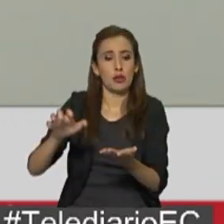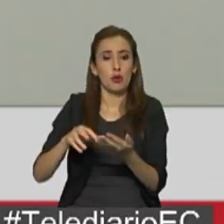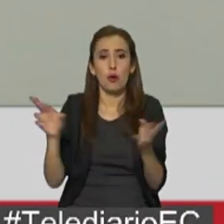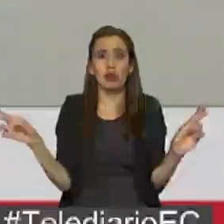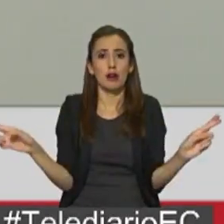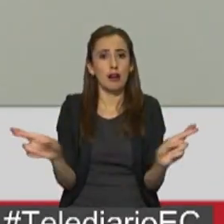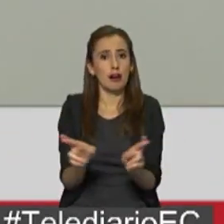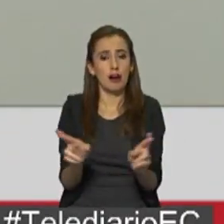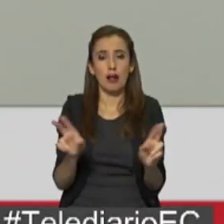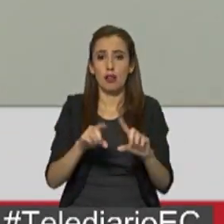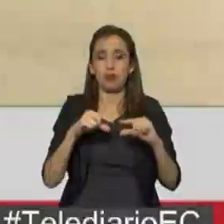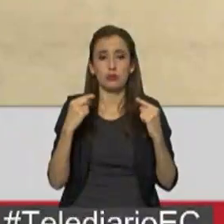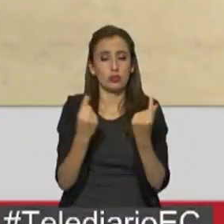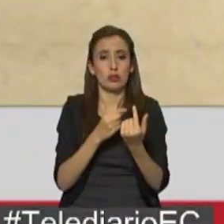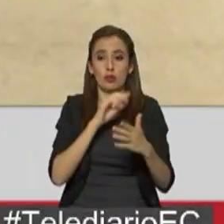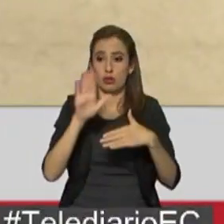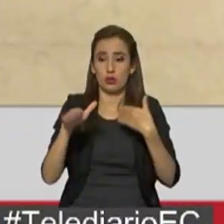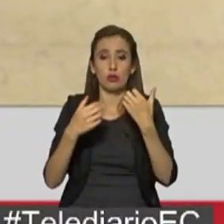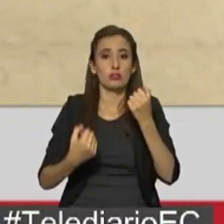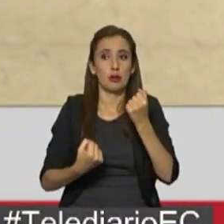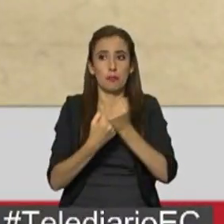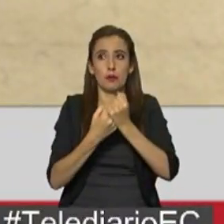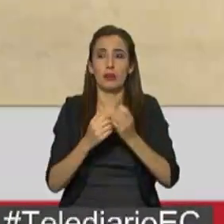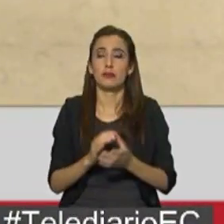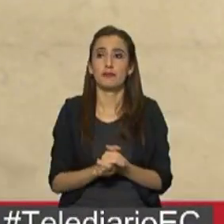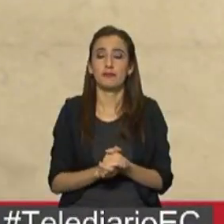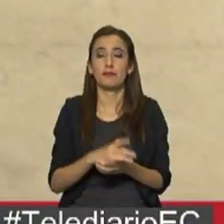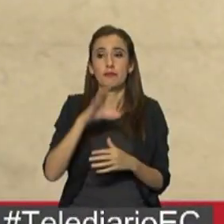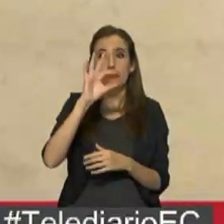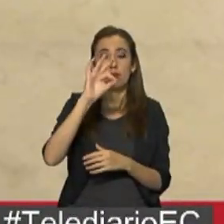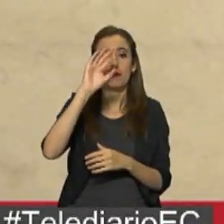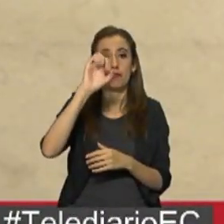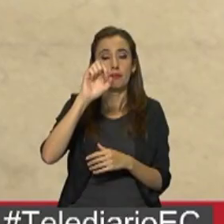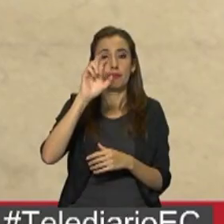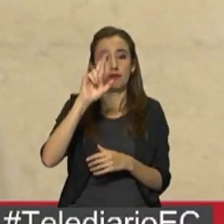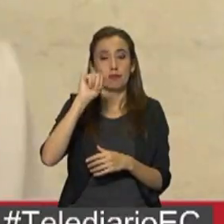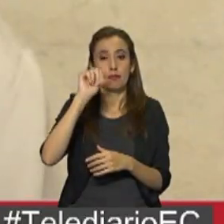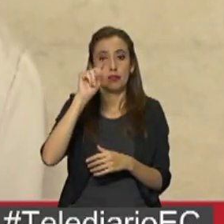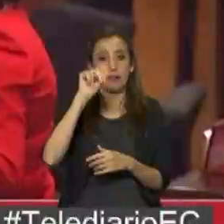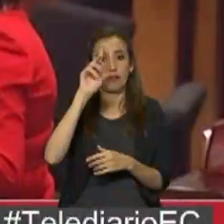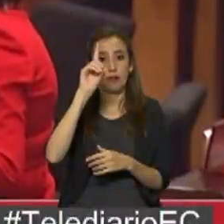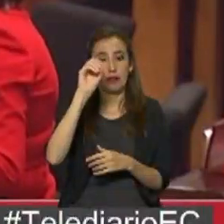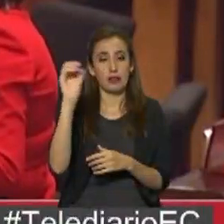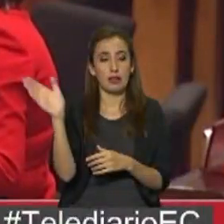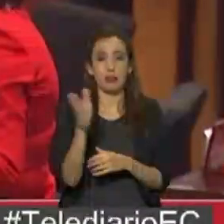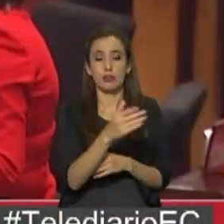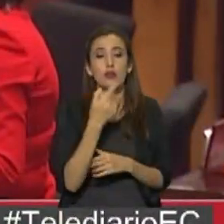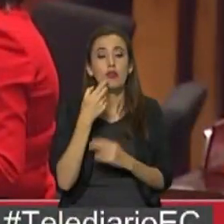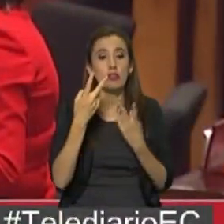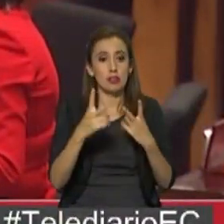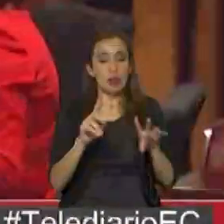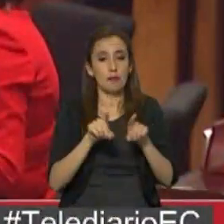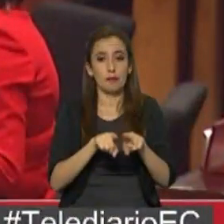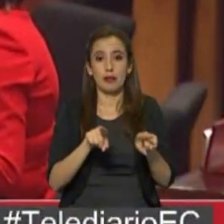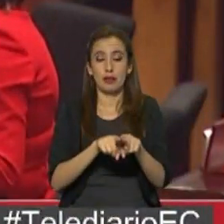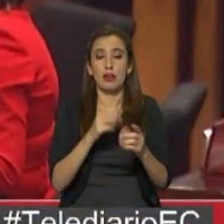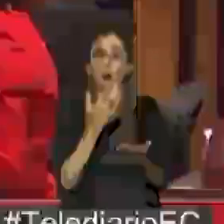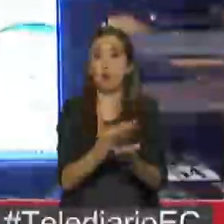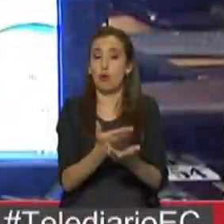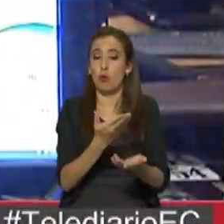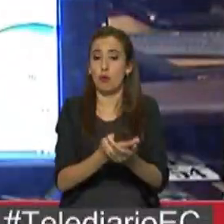para todos arrimar el hombro mientras el asambleísta fernando callejas también te creo espera que el planteamiento del ejecutivo